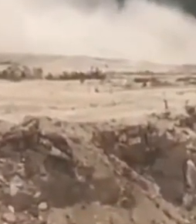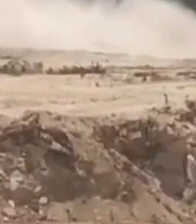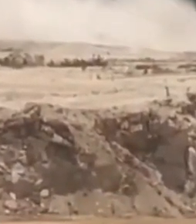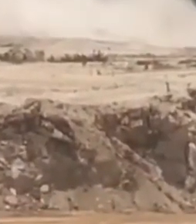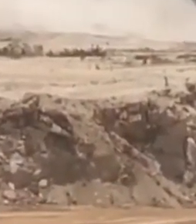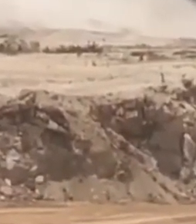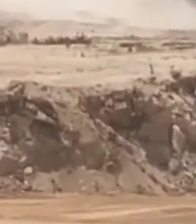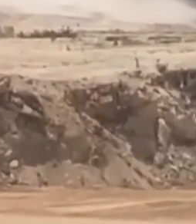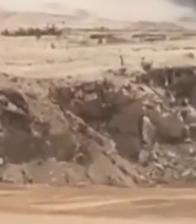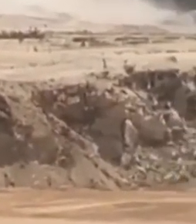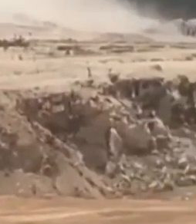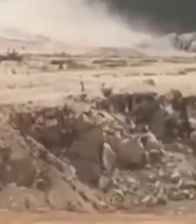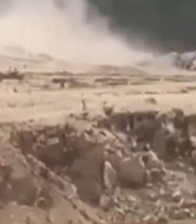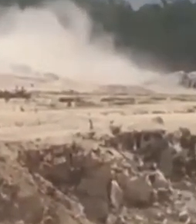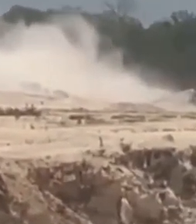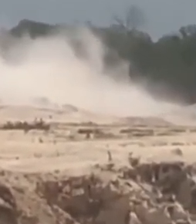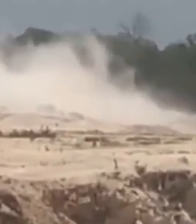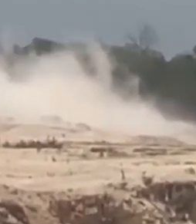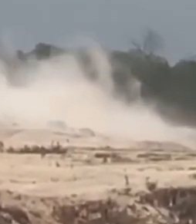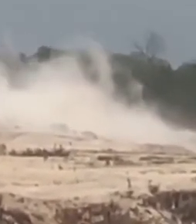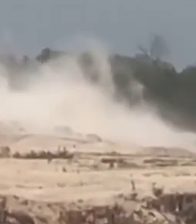Y Greenpeace